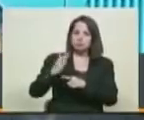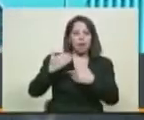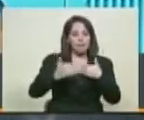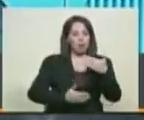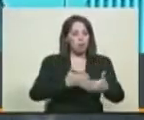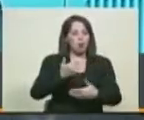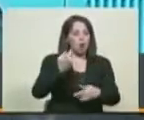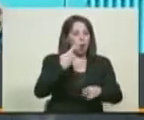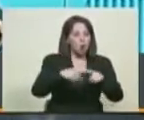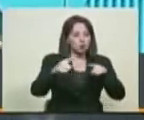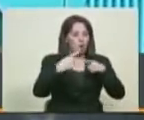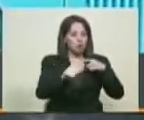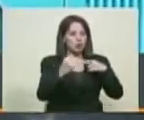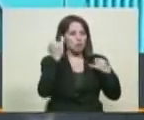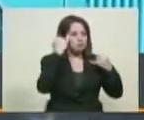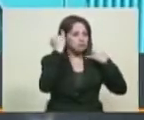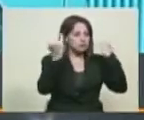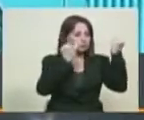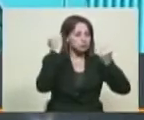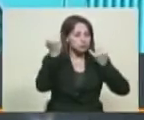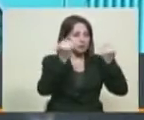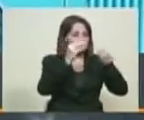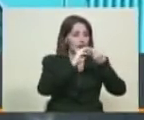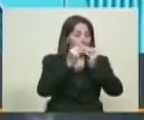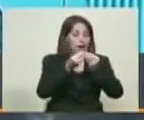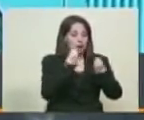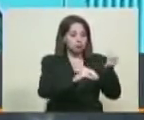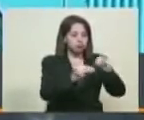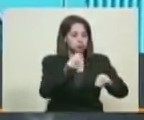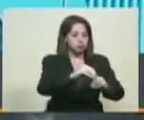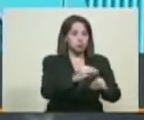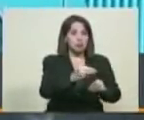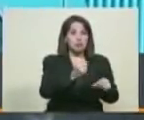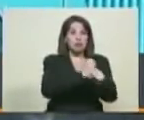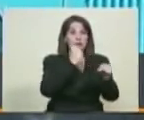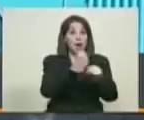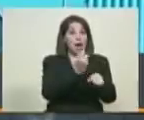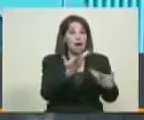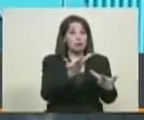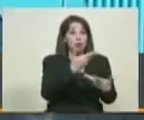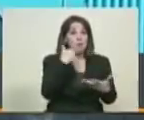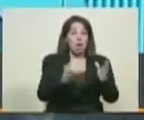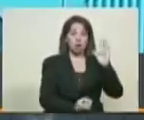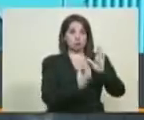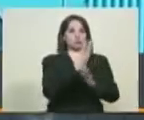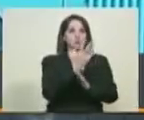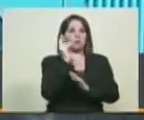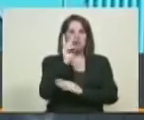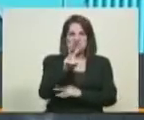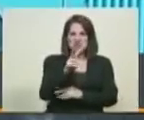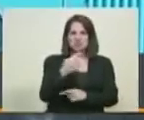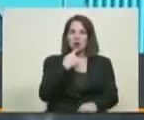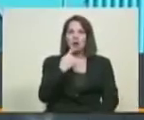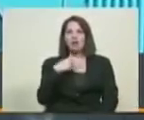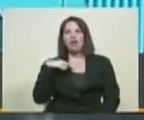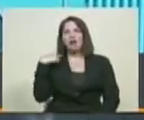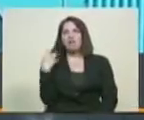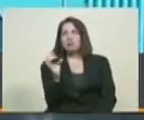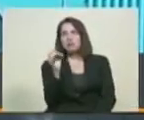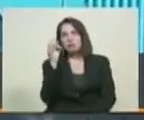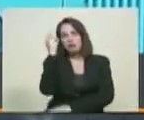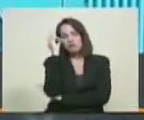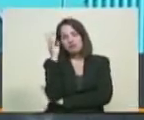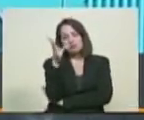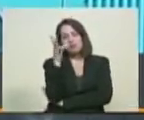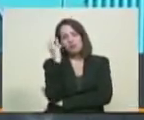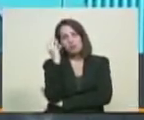Yo nunca he dicho que va a ser fácil. Lo que he hecho es trabajar. Ustedes no me han visto nunca quejándome o